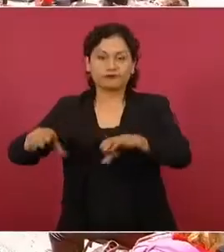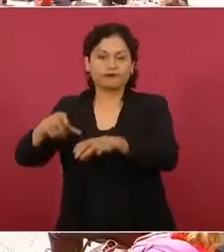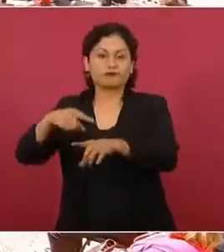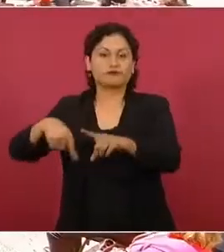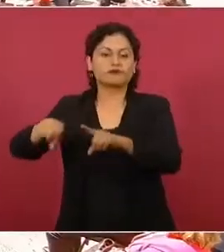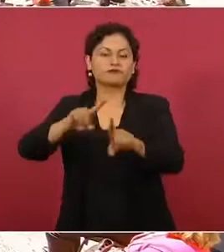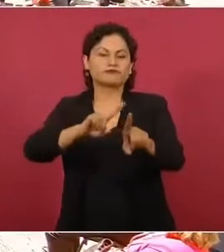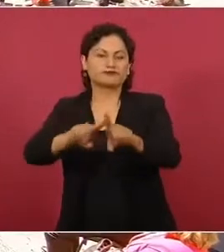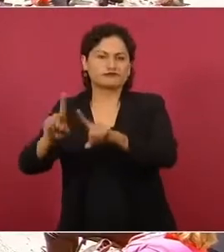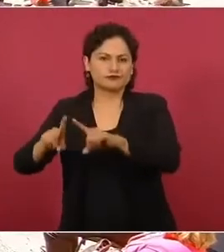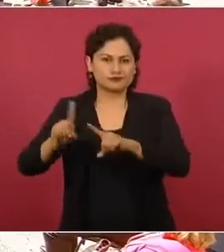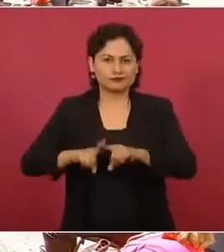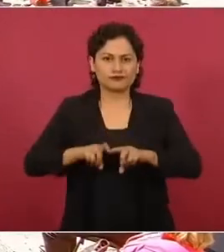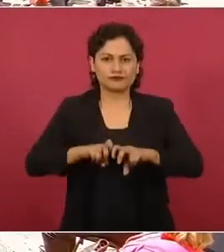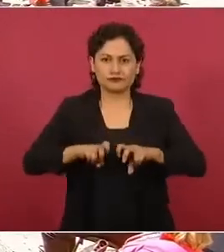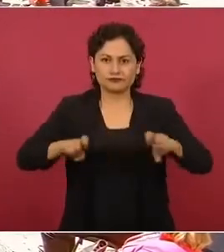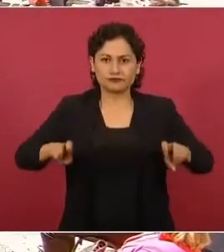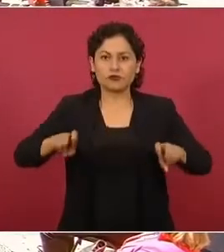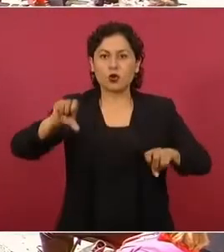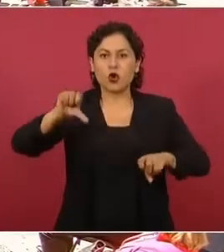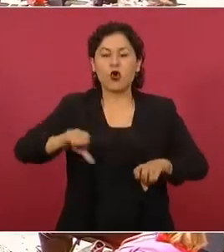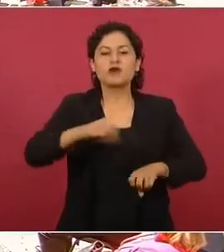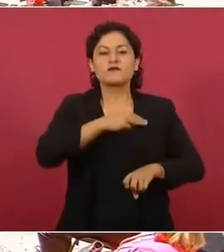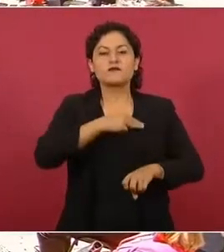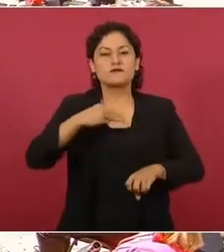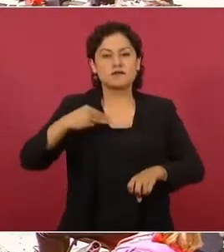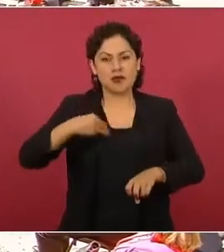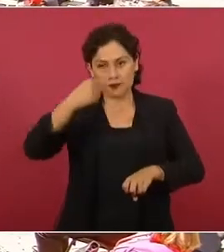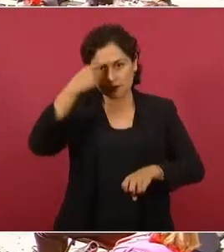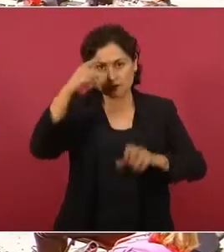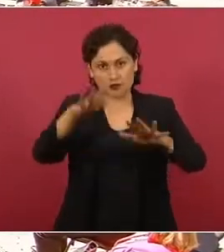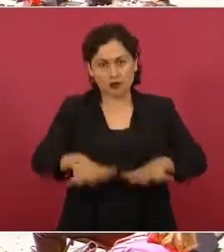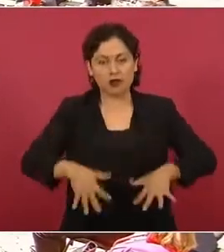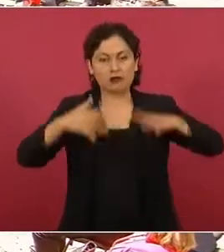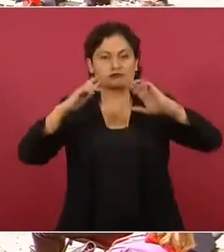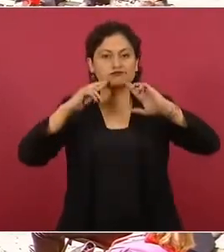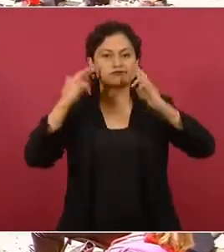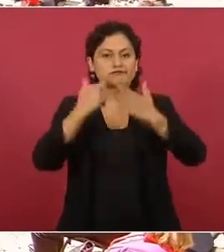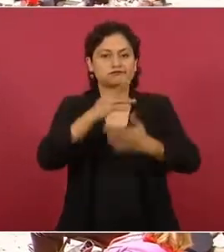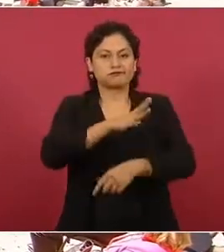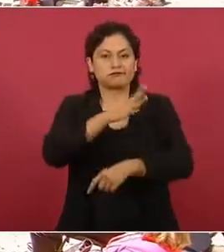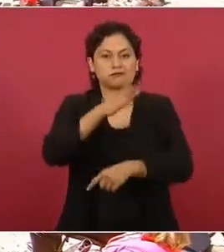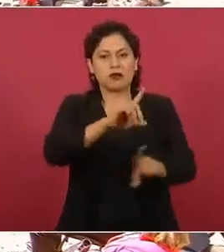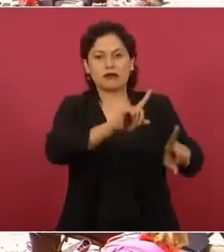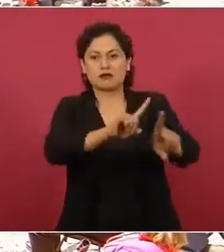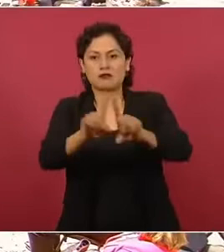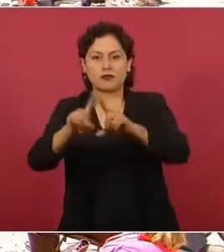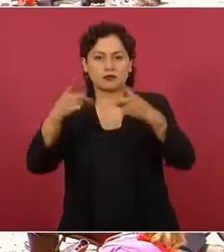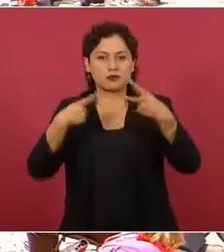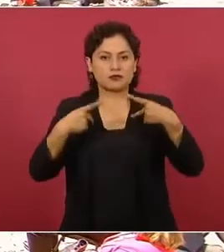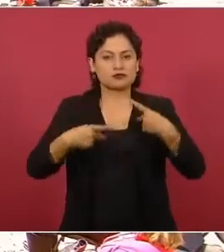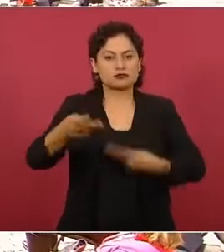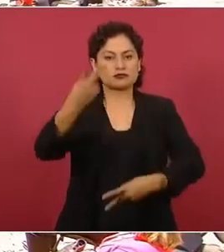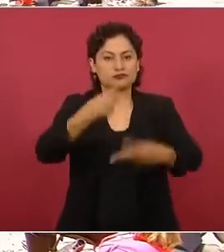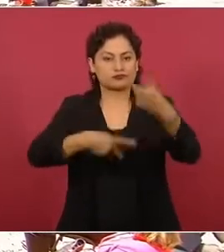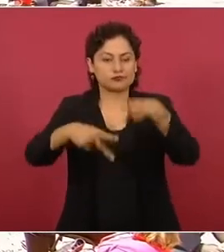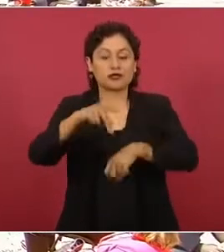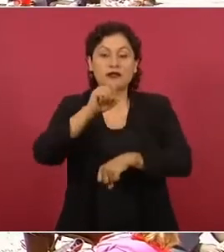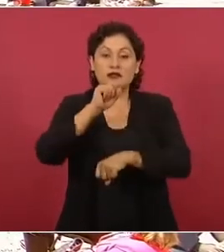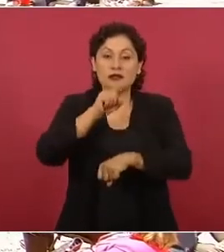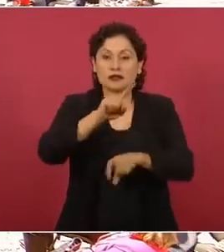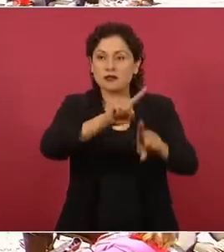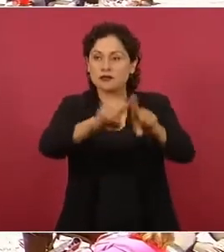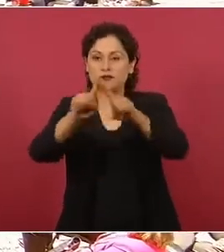Asamblea General, así como a las y los presentes en esta sesión y a quienes nos siguen también por la